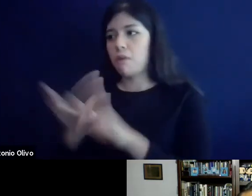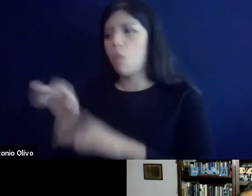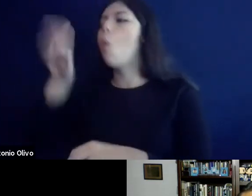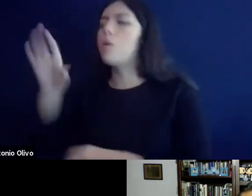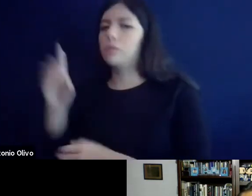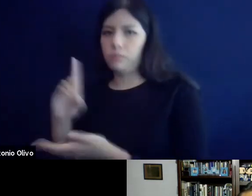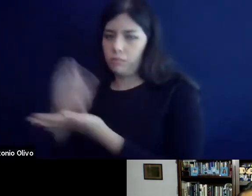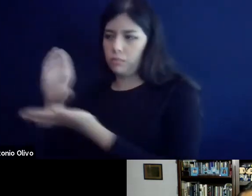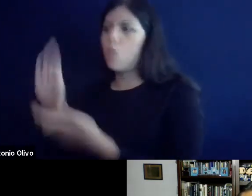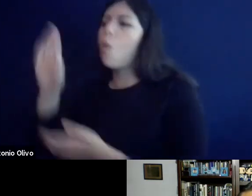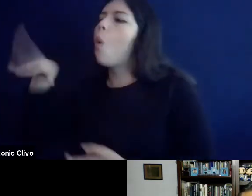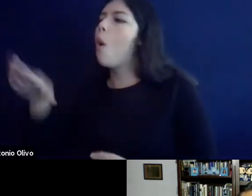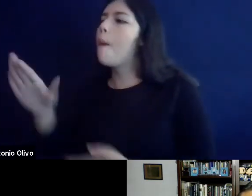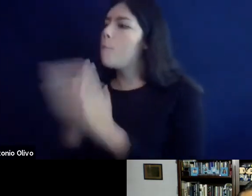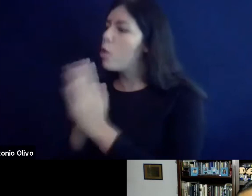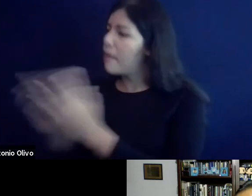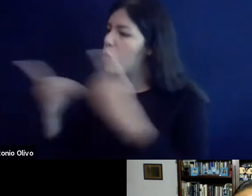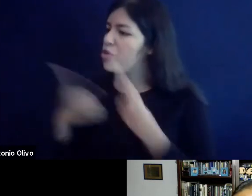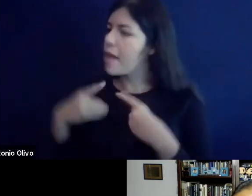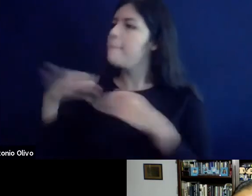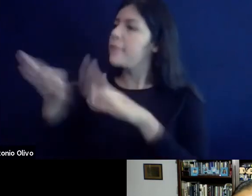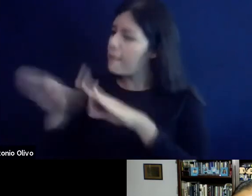la madre. ¡Apúrate! ¡No me importa!